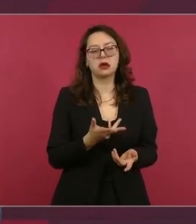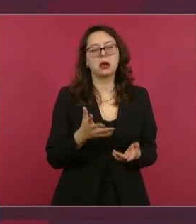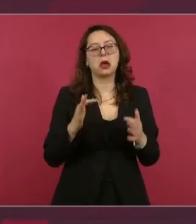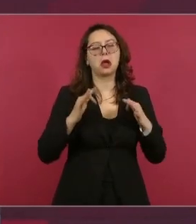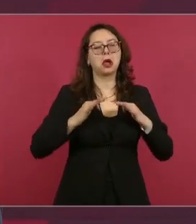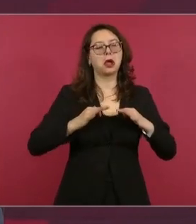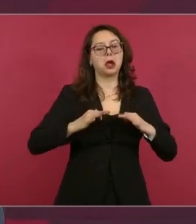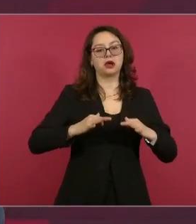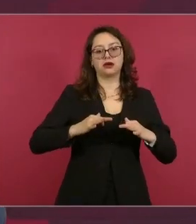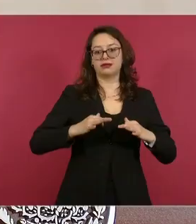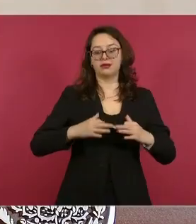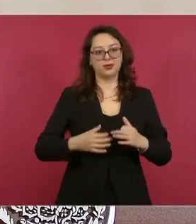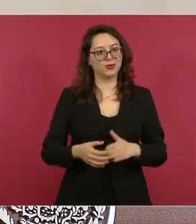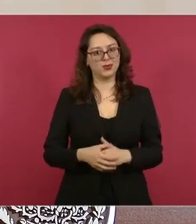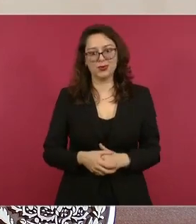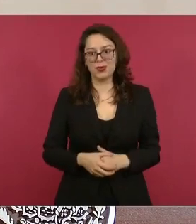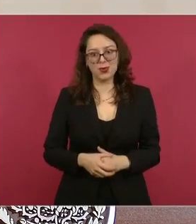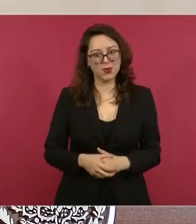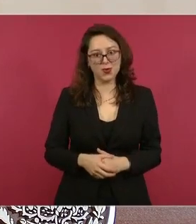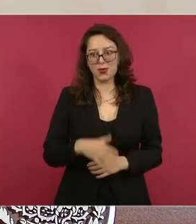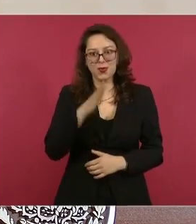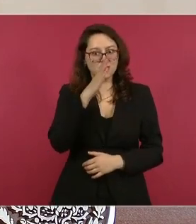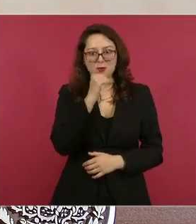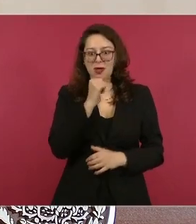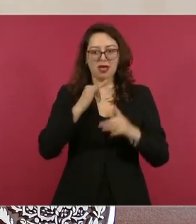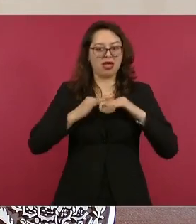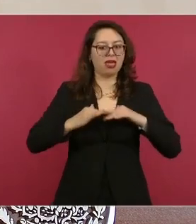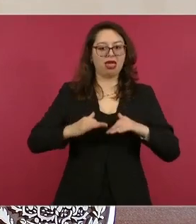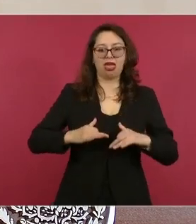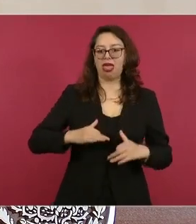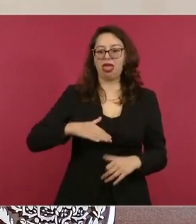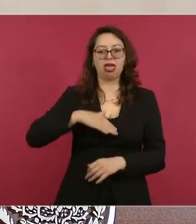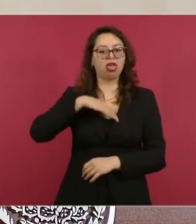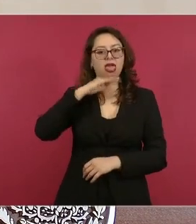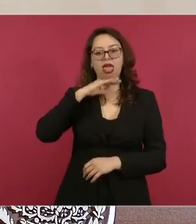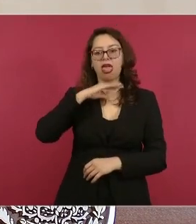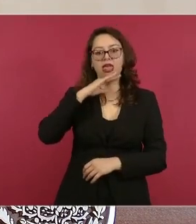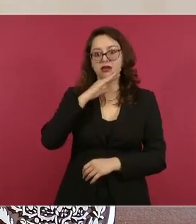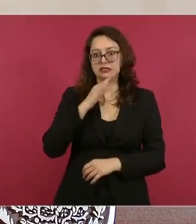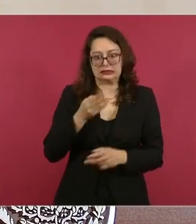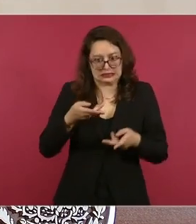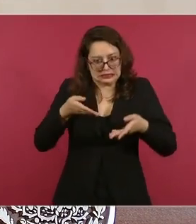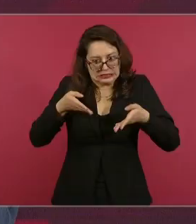Y un país como el nuestro, con tanto atraso,